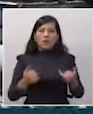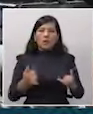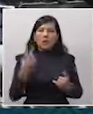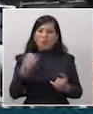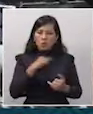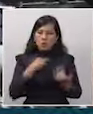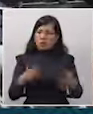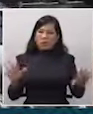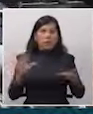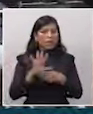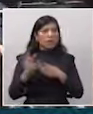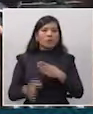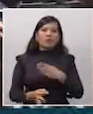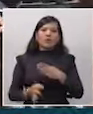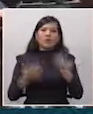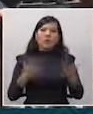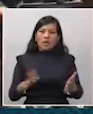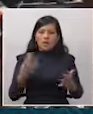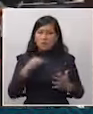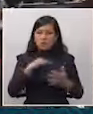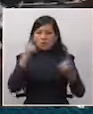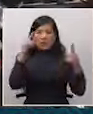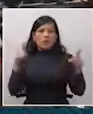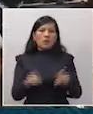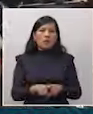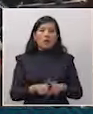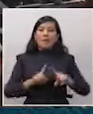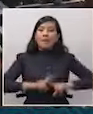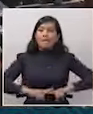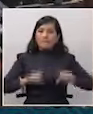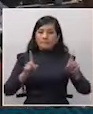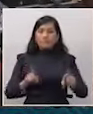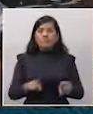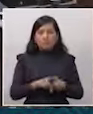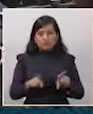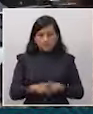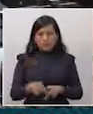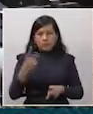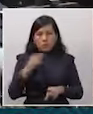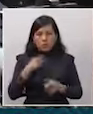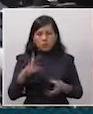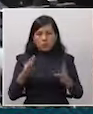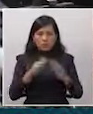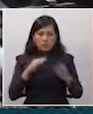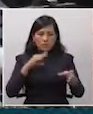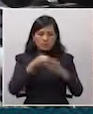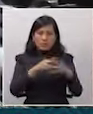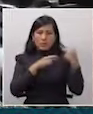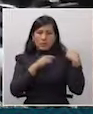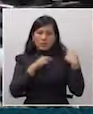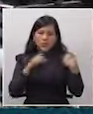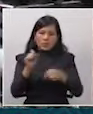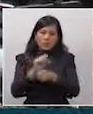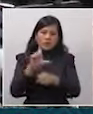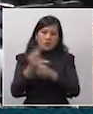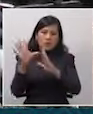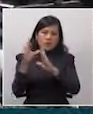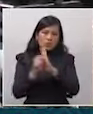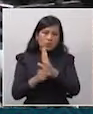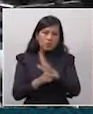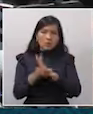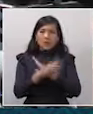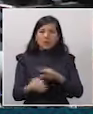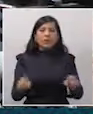Nosotros hemos cumplido, hemos consensuado, pero también siempre enmarcados en la resolución de la sala constitucional y